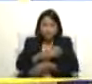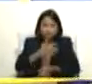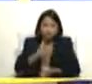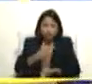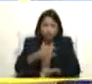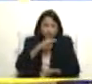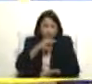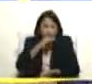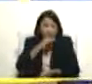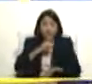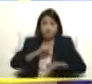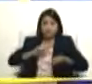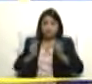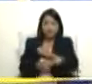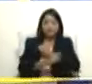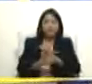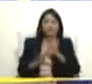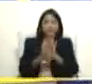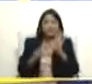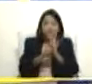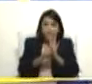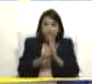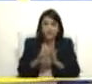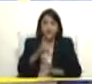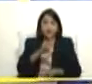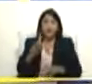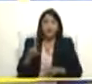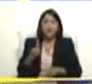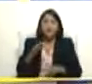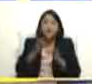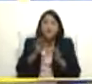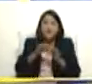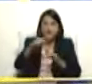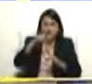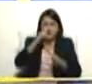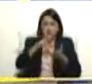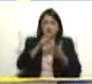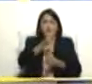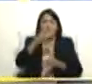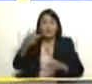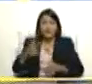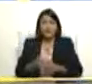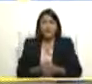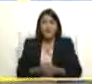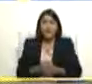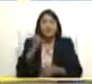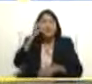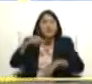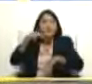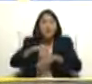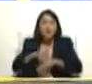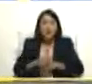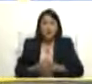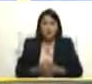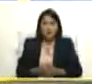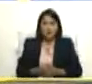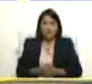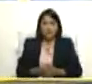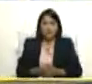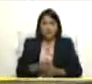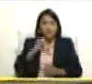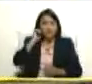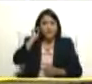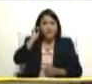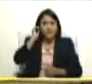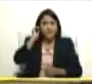constitucional cuando el 21 de septiembre de este año 2023, por unanimidad, la Asamblea Nacional como Poder Legislativo de la